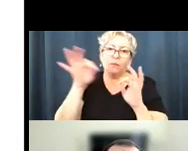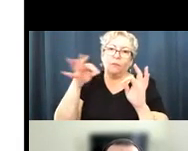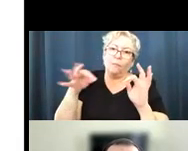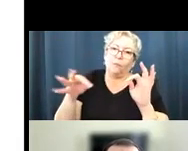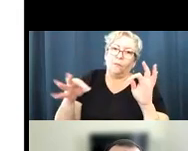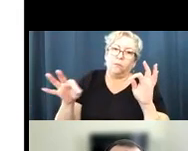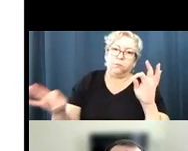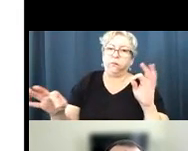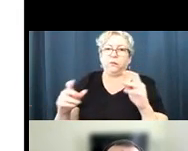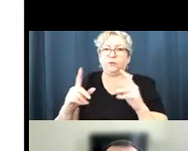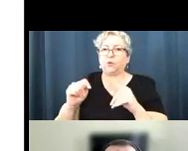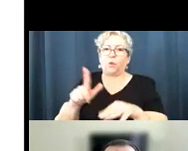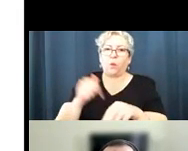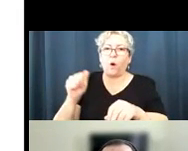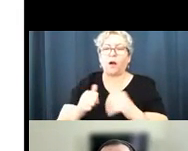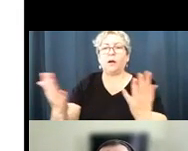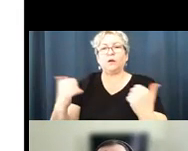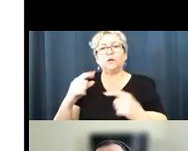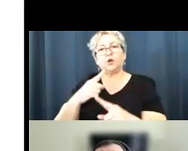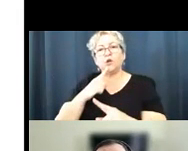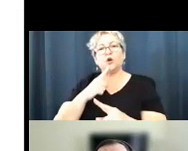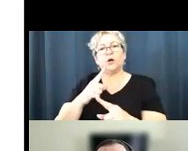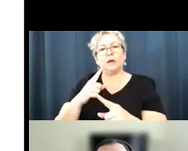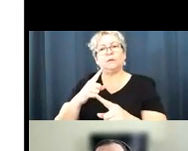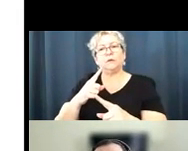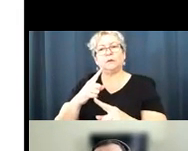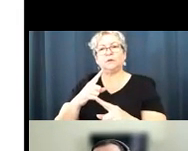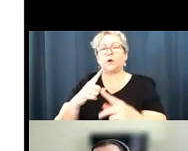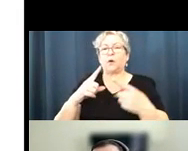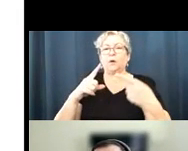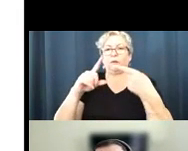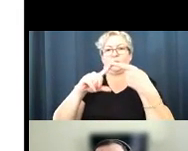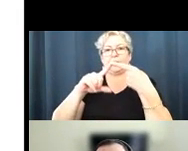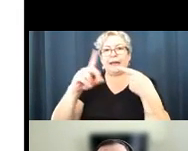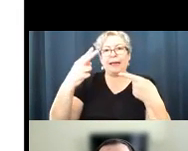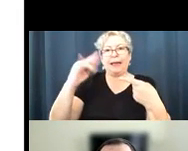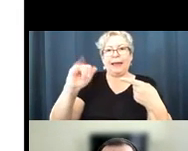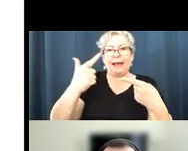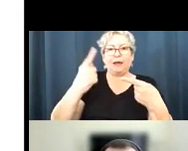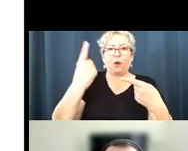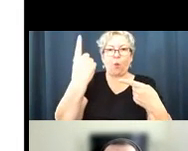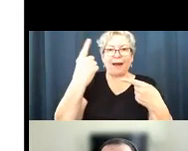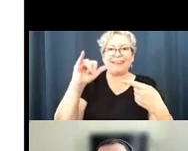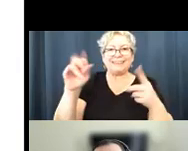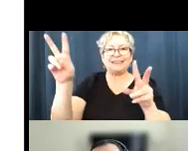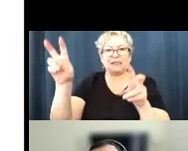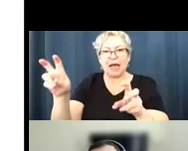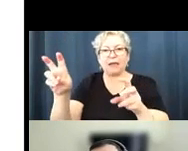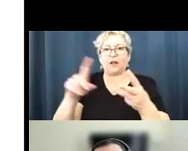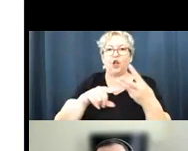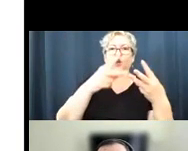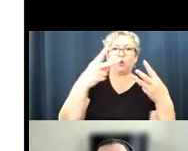escuchar 3 o 4 oraciones como el encabezado. Y también la número 1 debe ser el